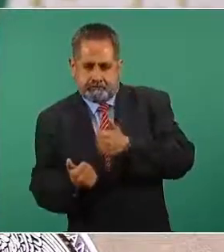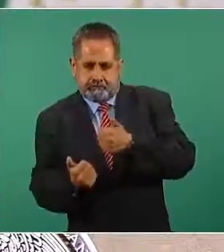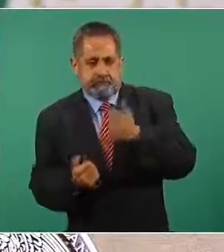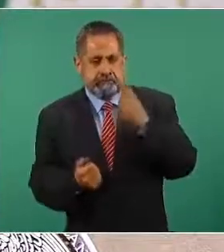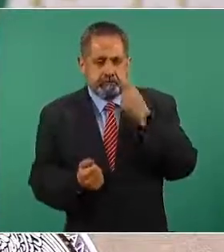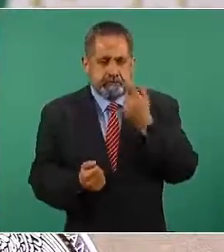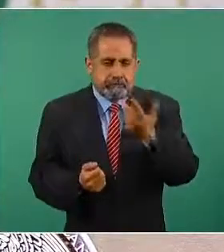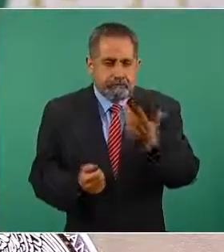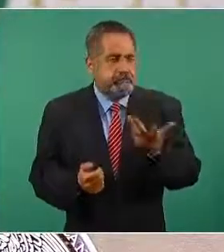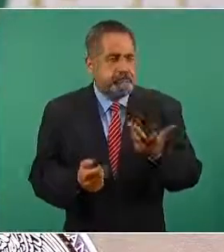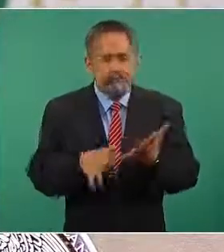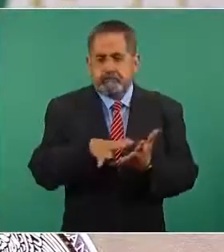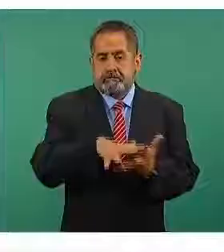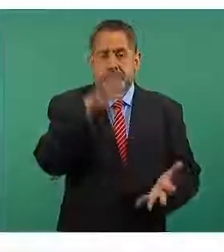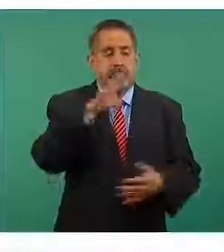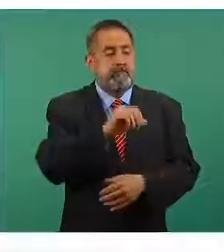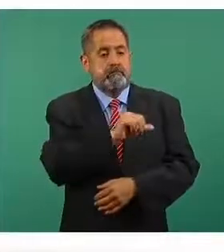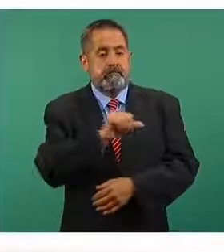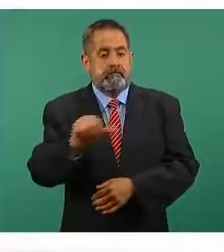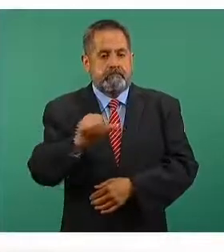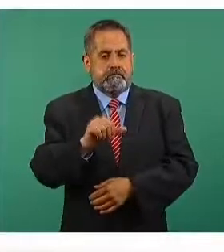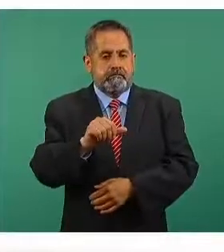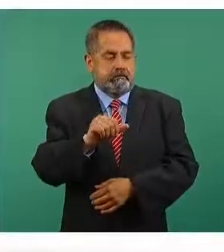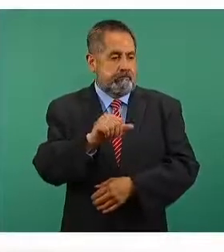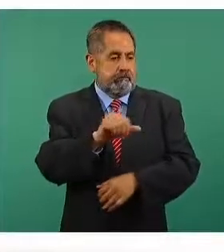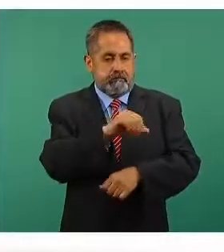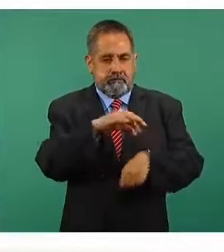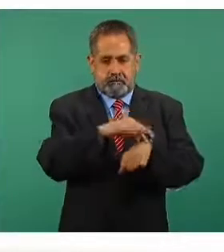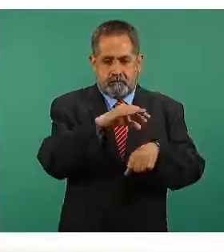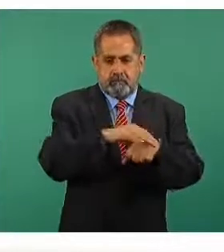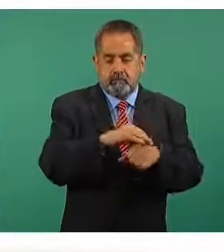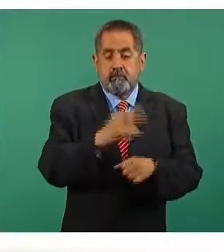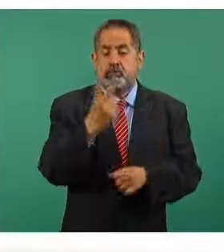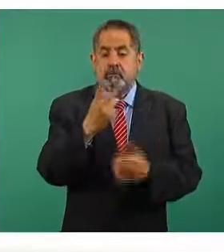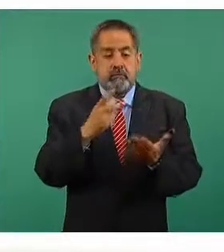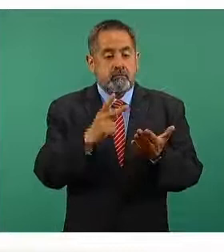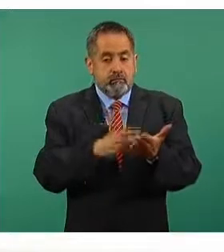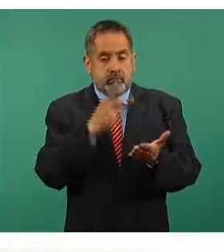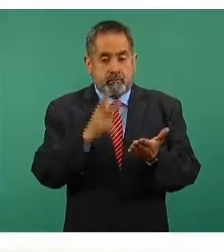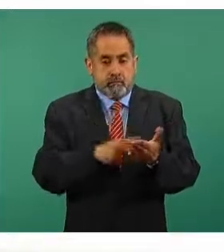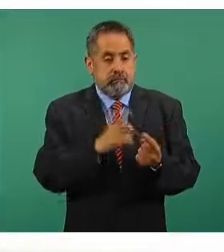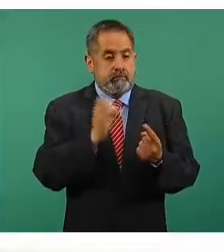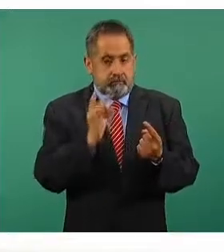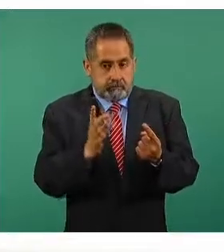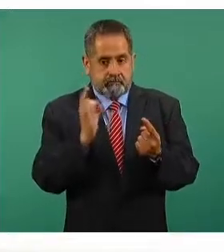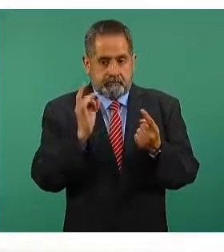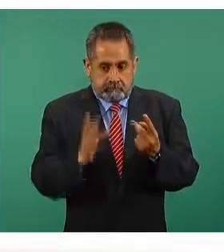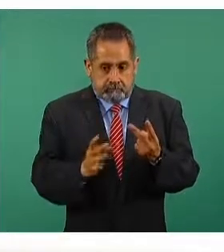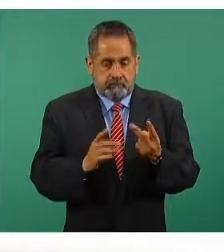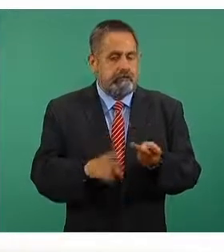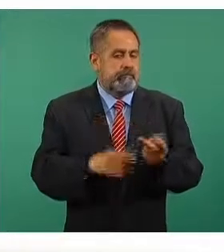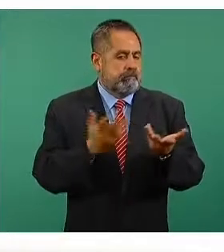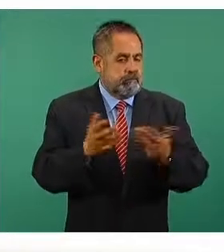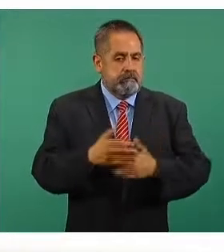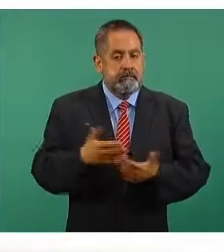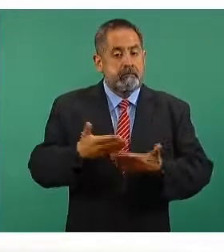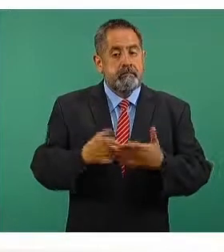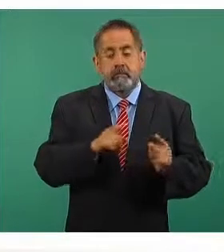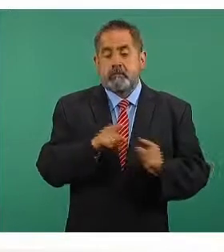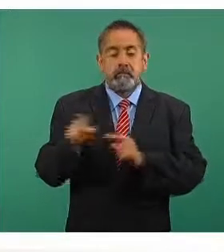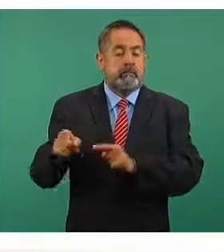de salud en su mayoría ya tiene segundas dosis, tiene esquemas completos. El personal educativo, que en este caso